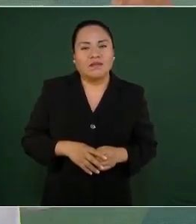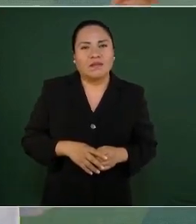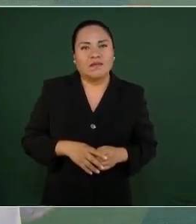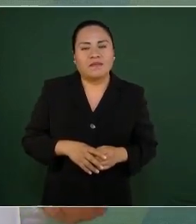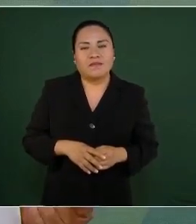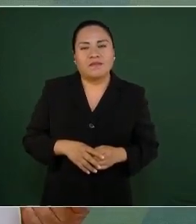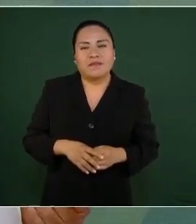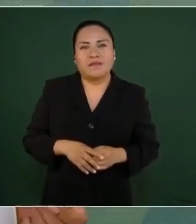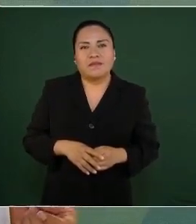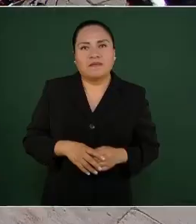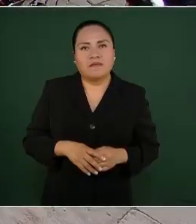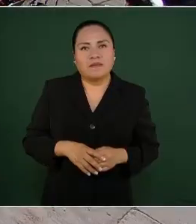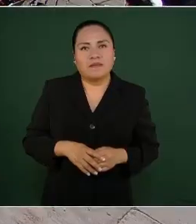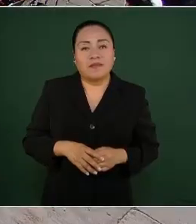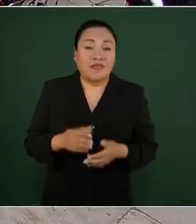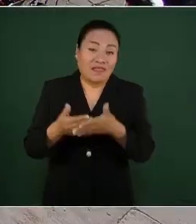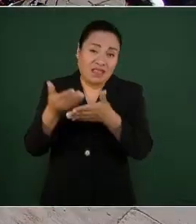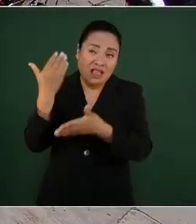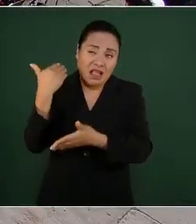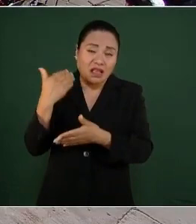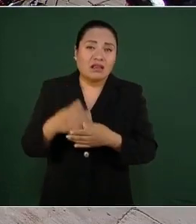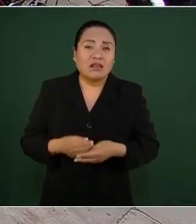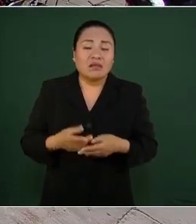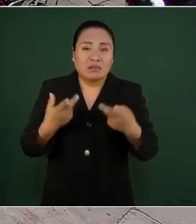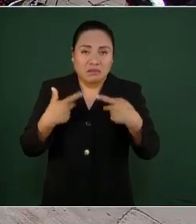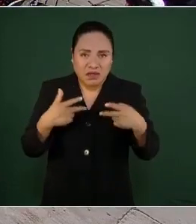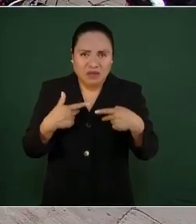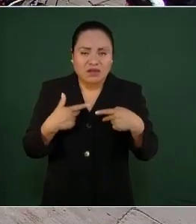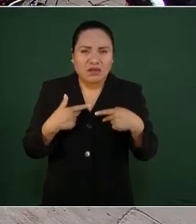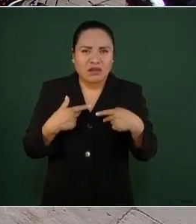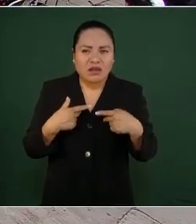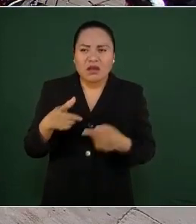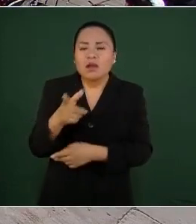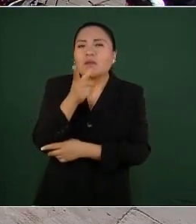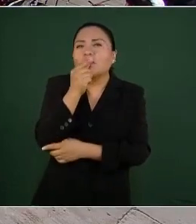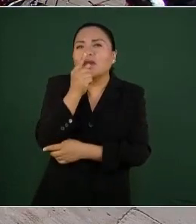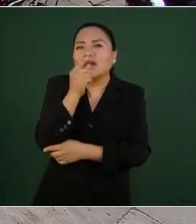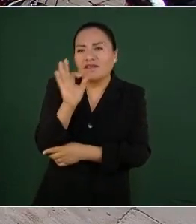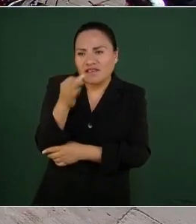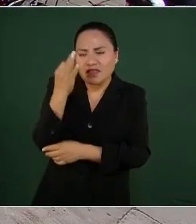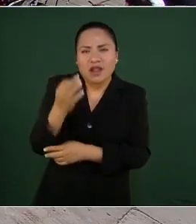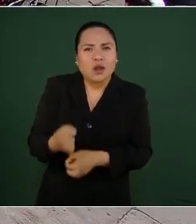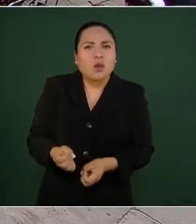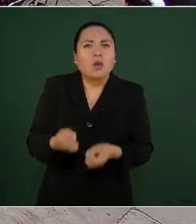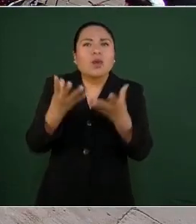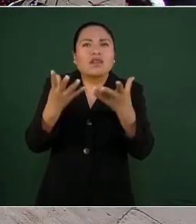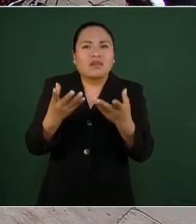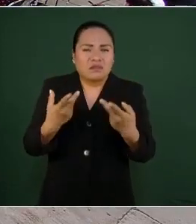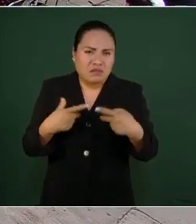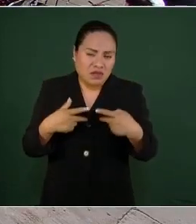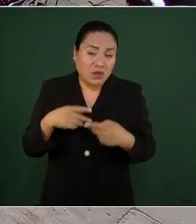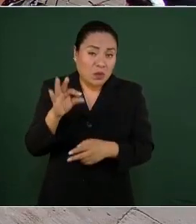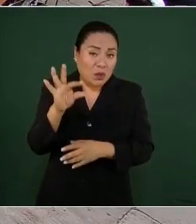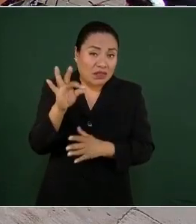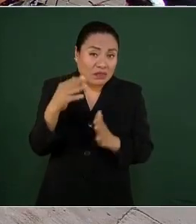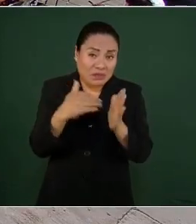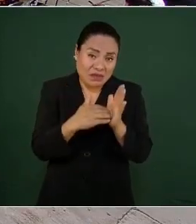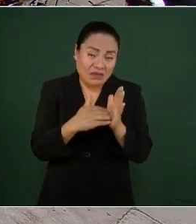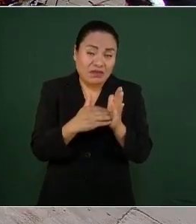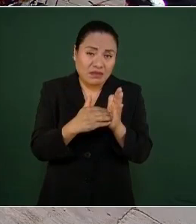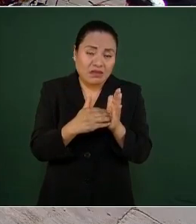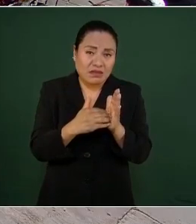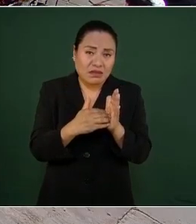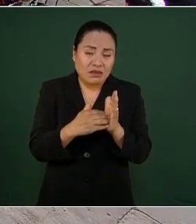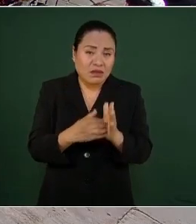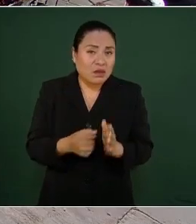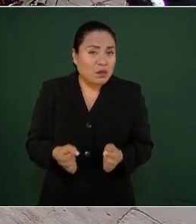en su mejor momento, cuántos elementos llegó a tener la Policía Federal? 40 mil. ¿Saben